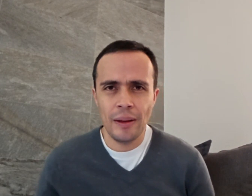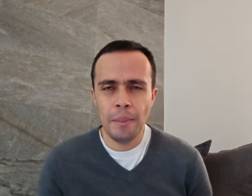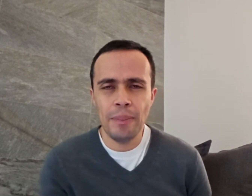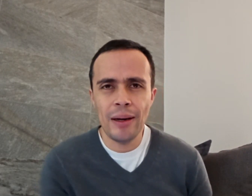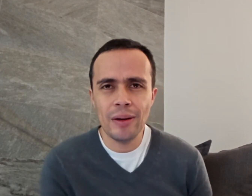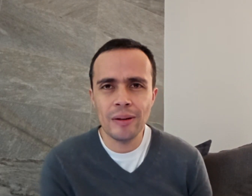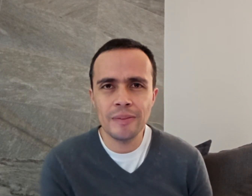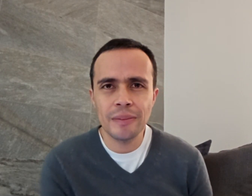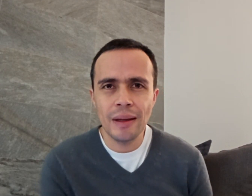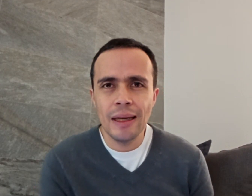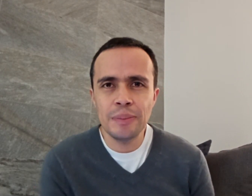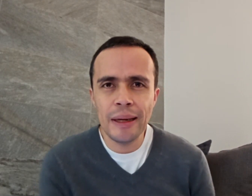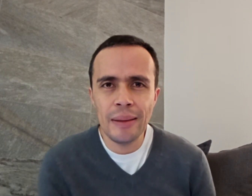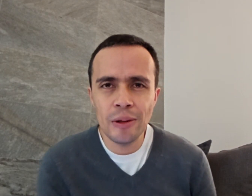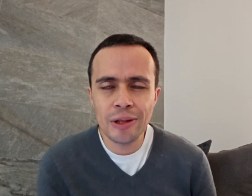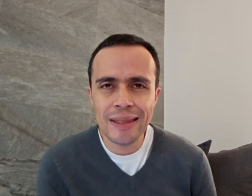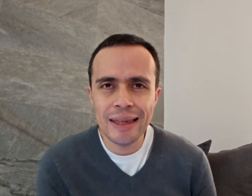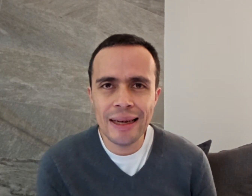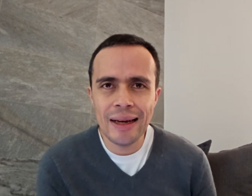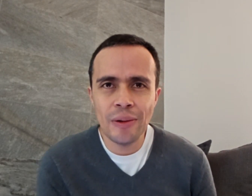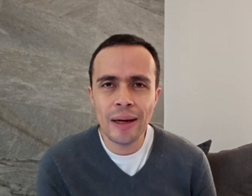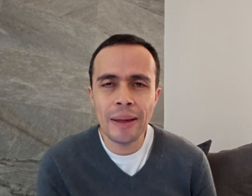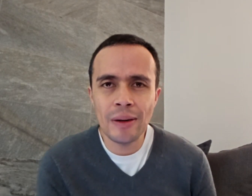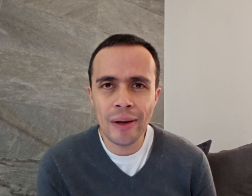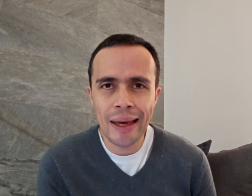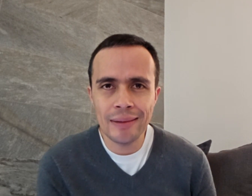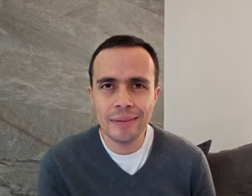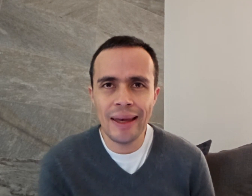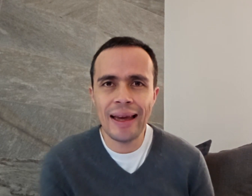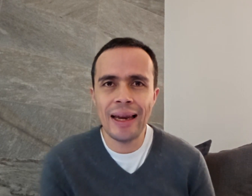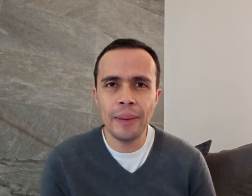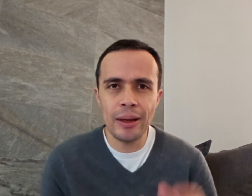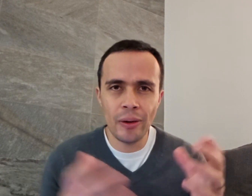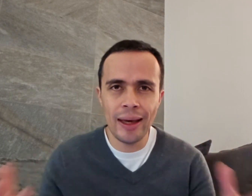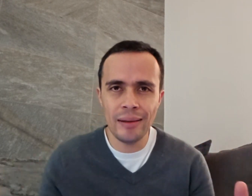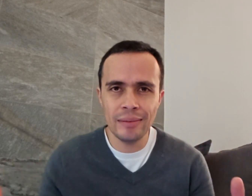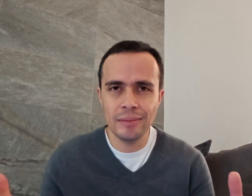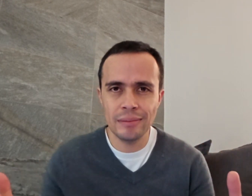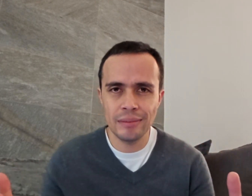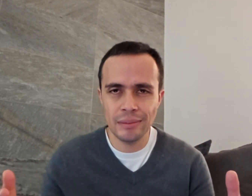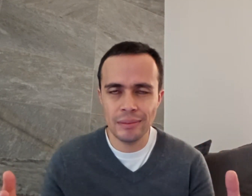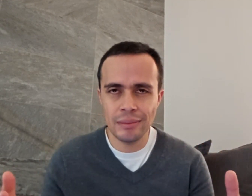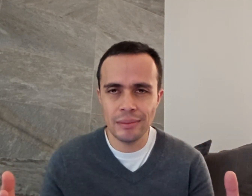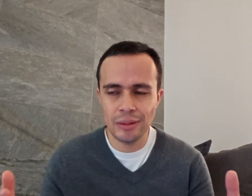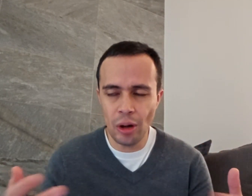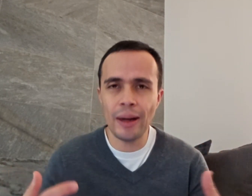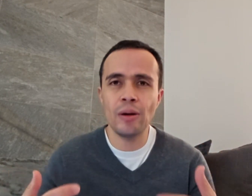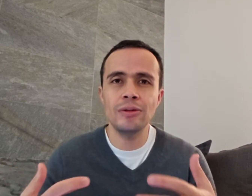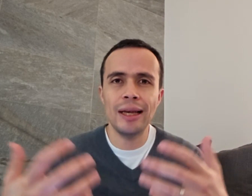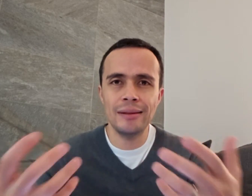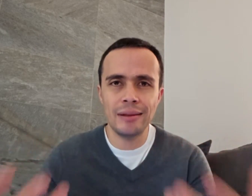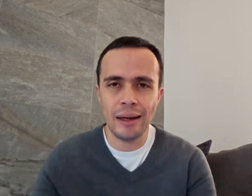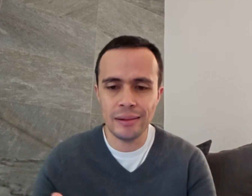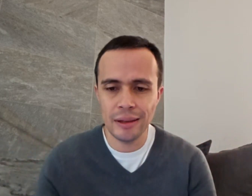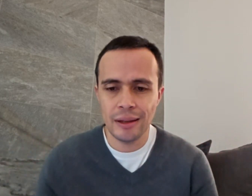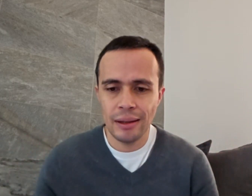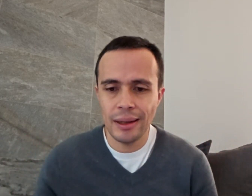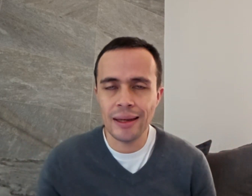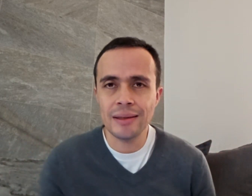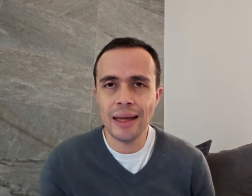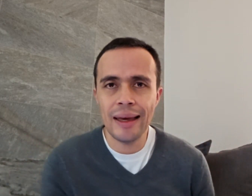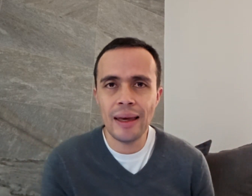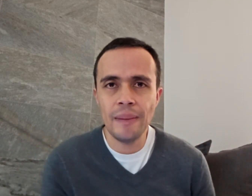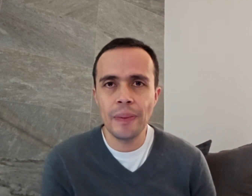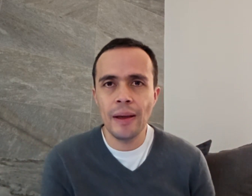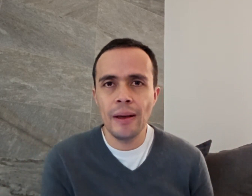seguramente, pero esperemos que sea una minoría y que la mayoría tome conciencia